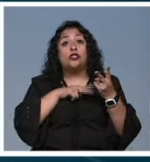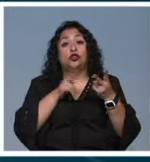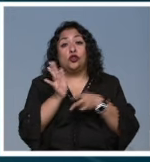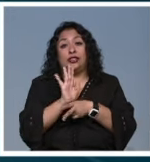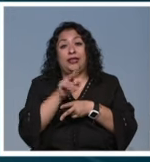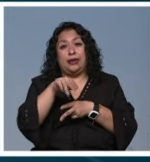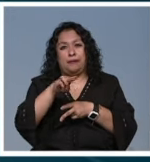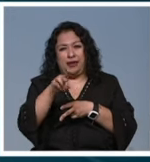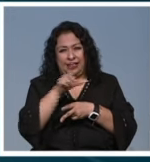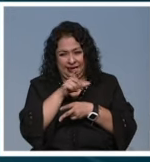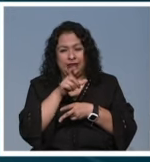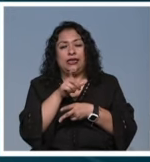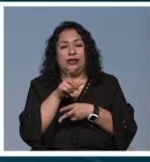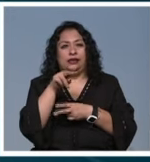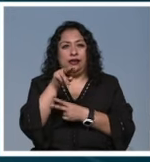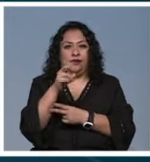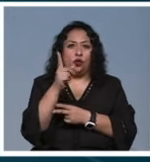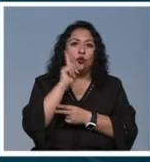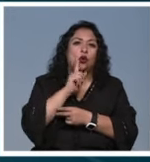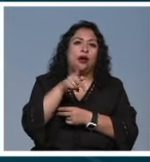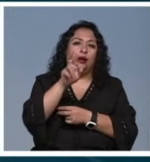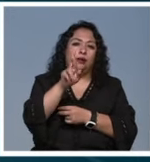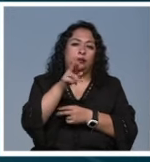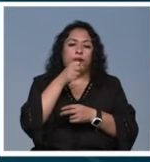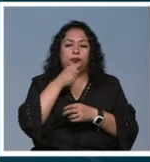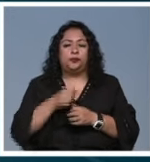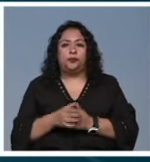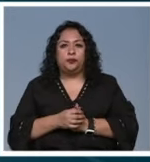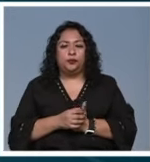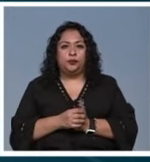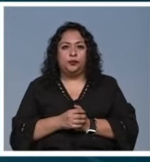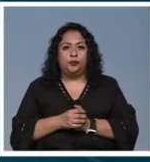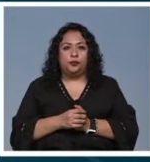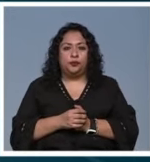MX. Noticias 22, Karen Rivera.